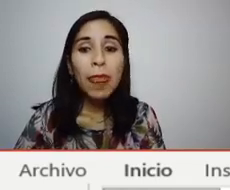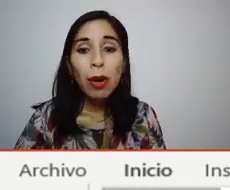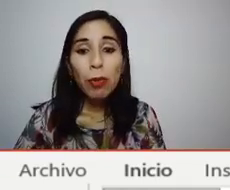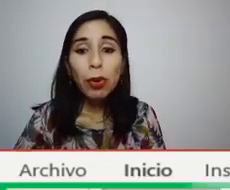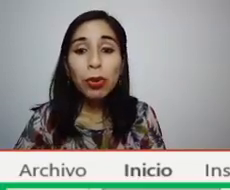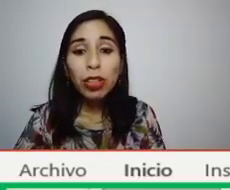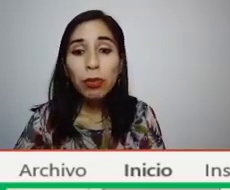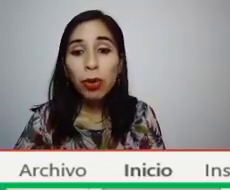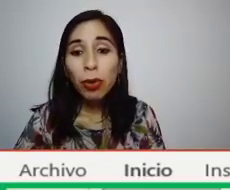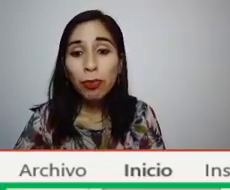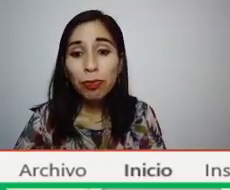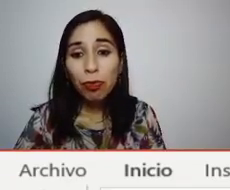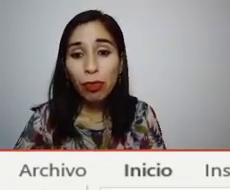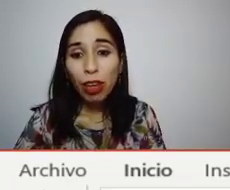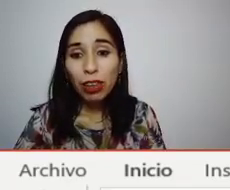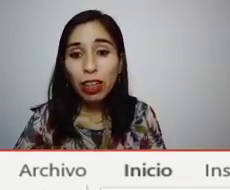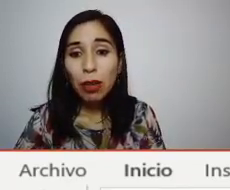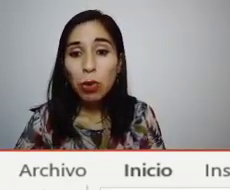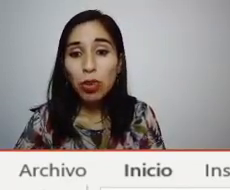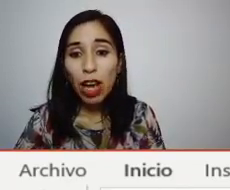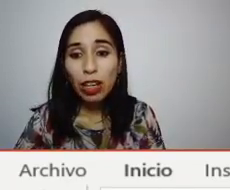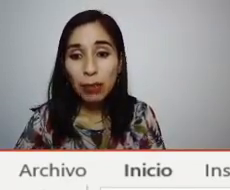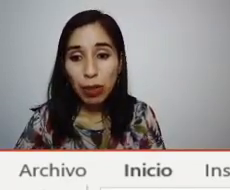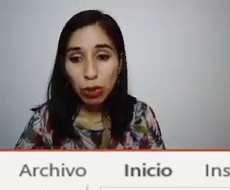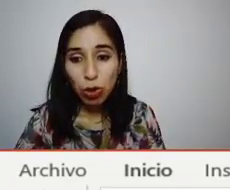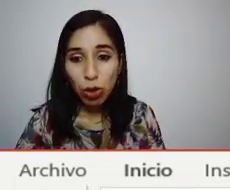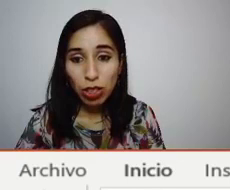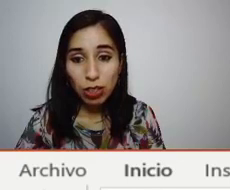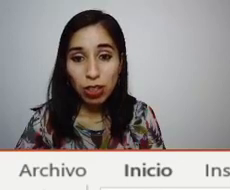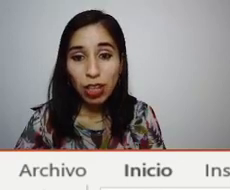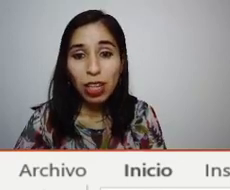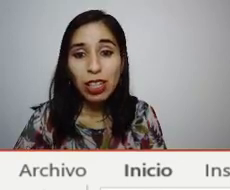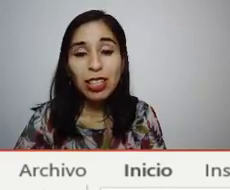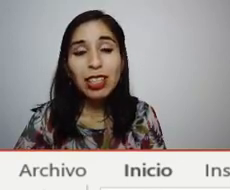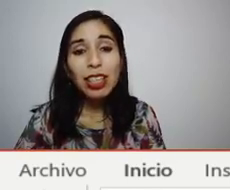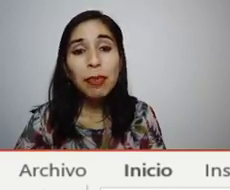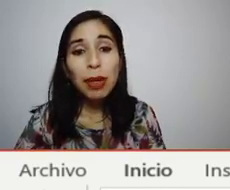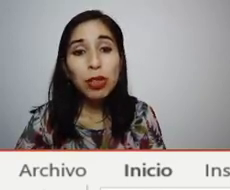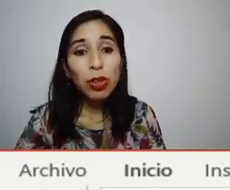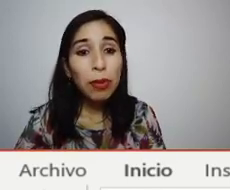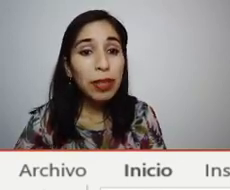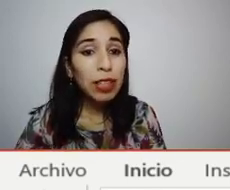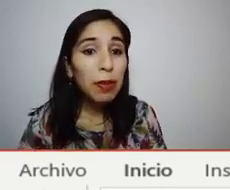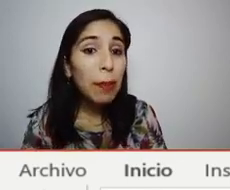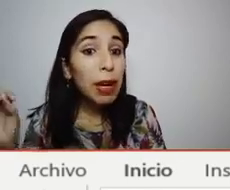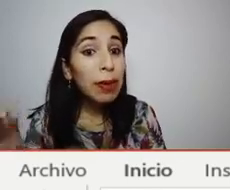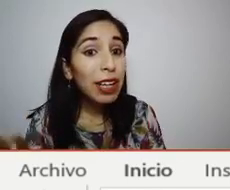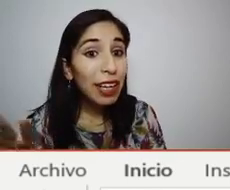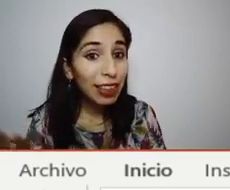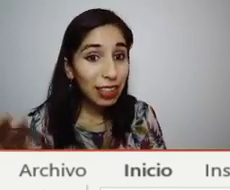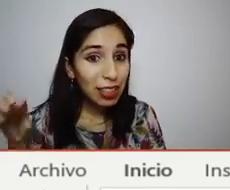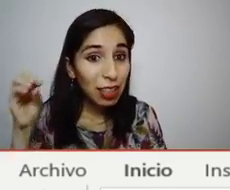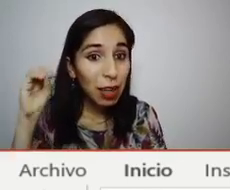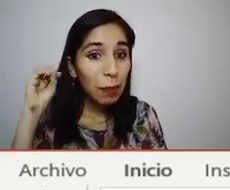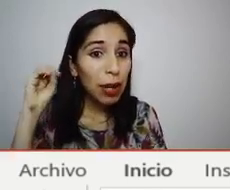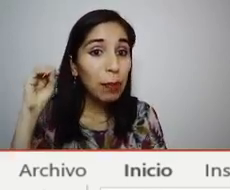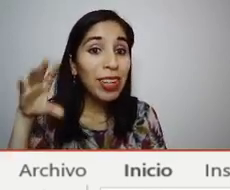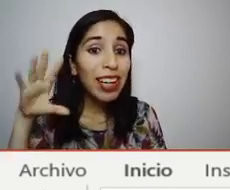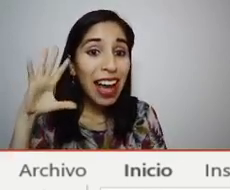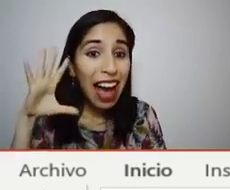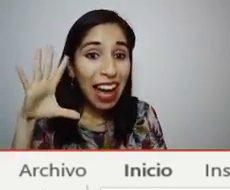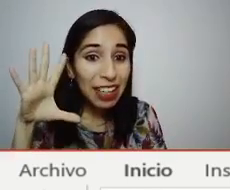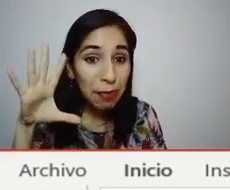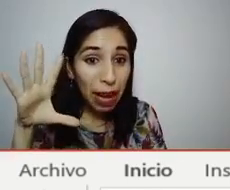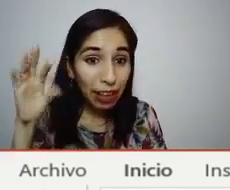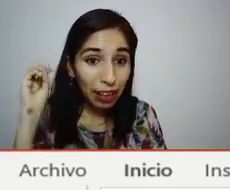por último tenemos animaciones y estas animaciones me sirven para mis letras para